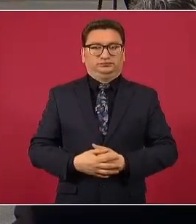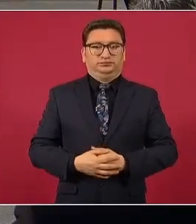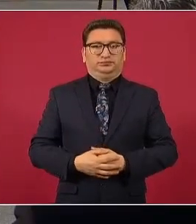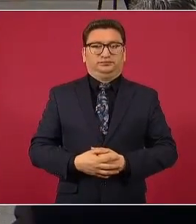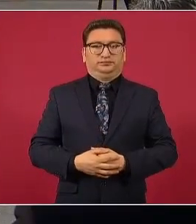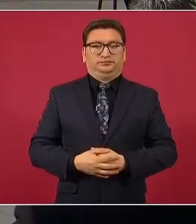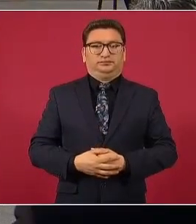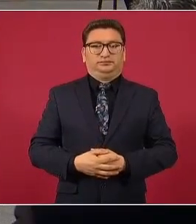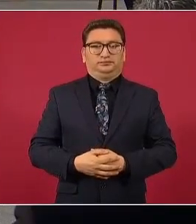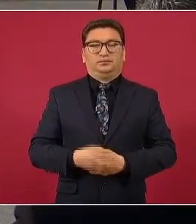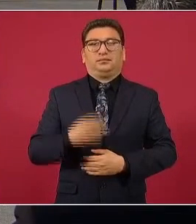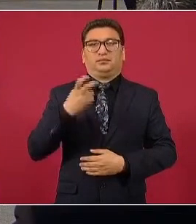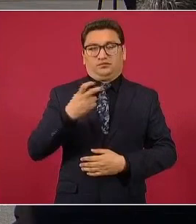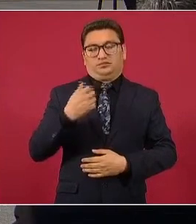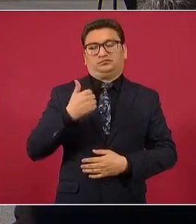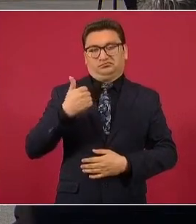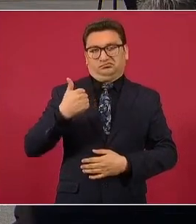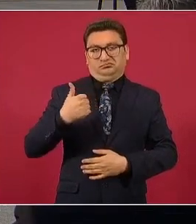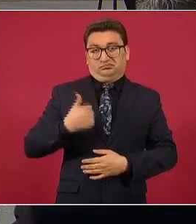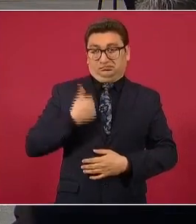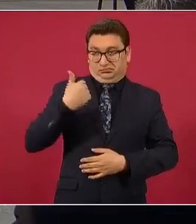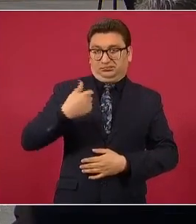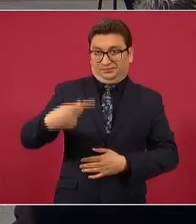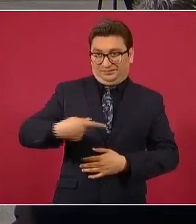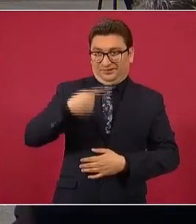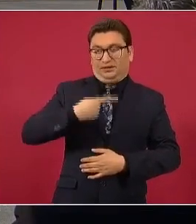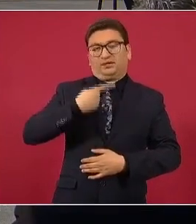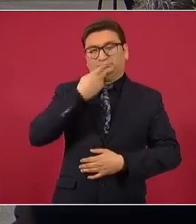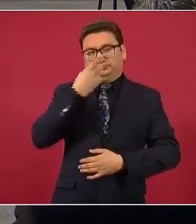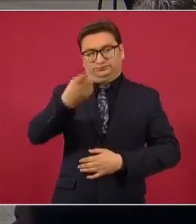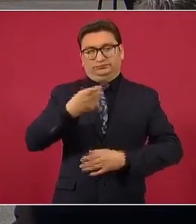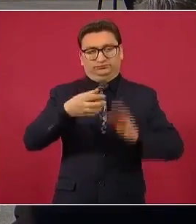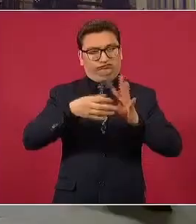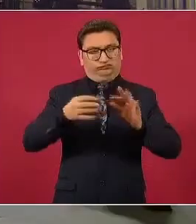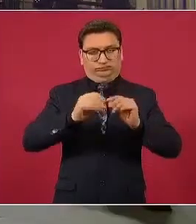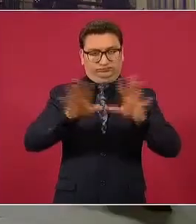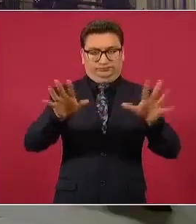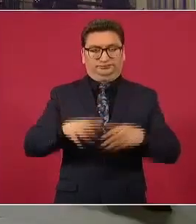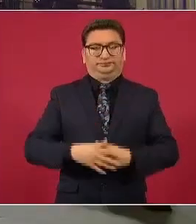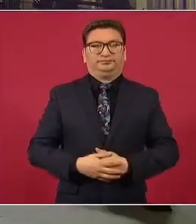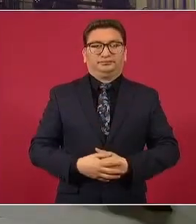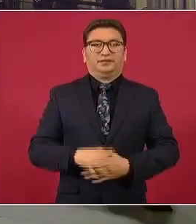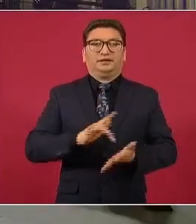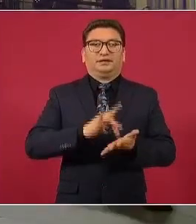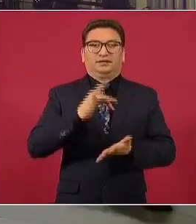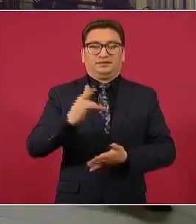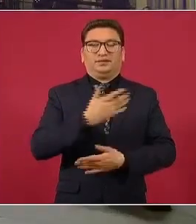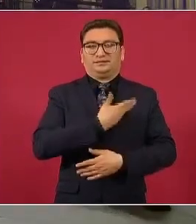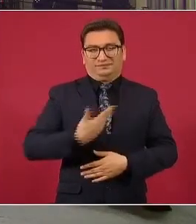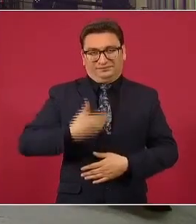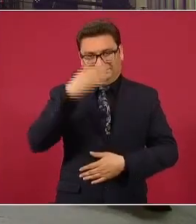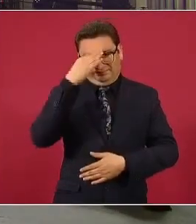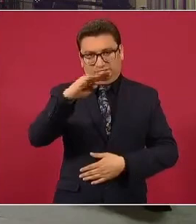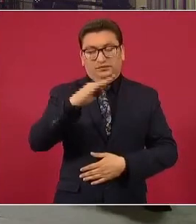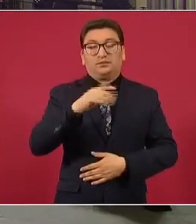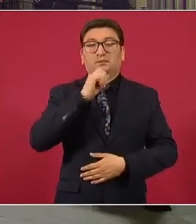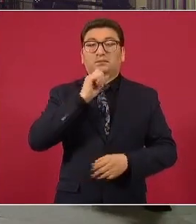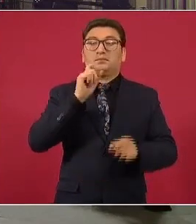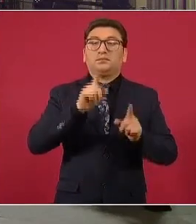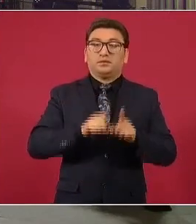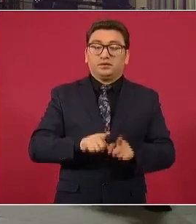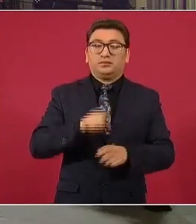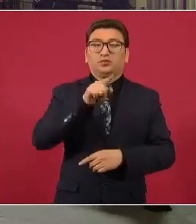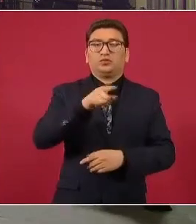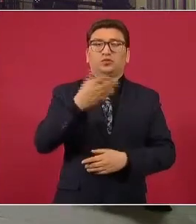Entonces, aprovecho pues con tu pregunta para aclarar varias cosas. Muchas gracias, señor presidente. Derivado también de